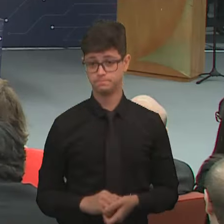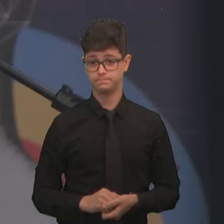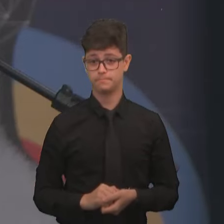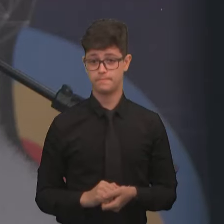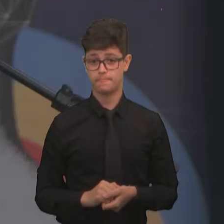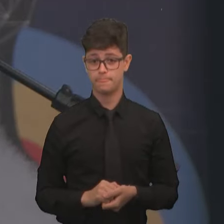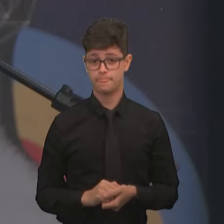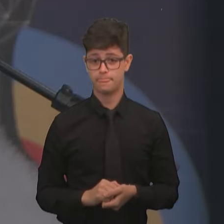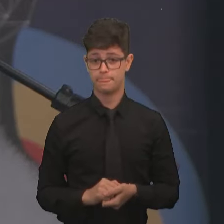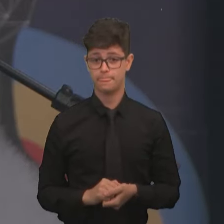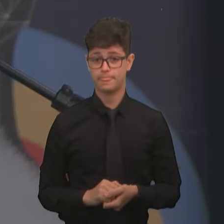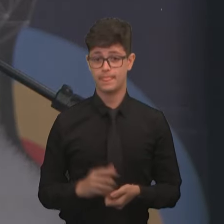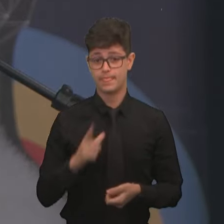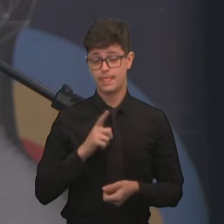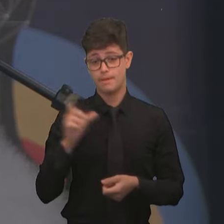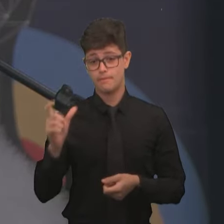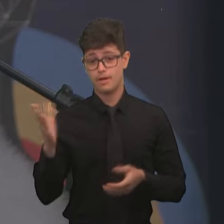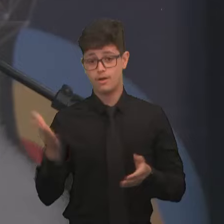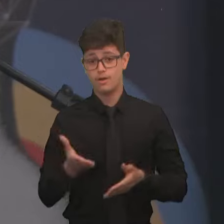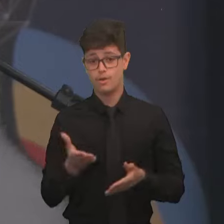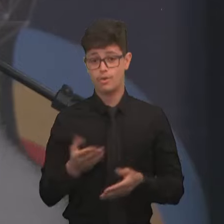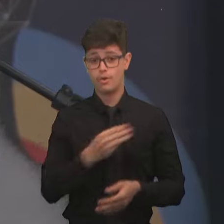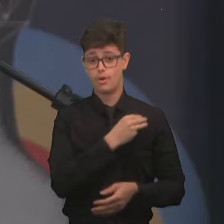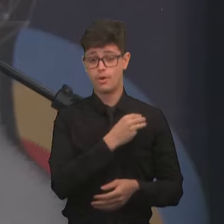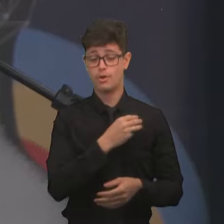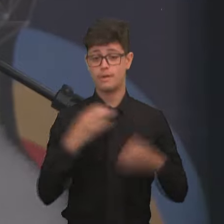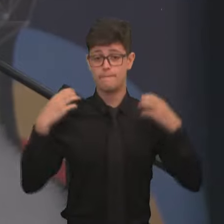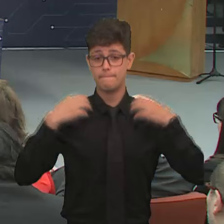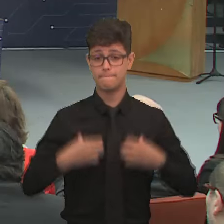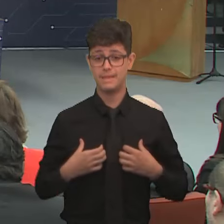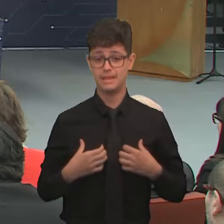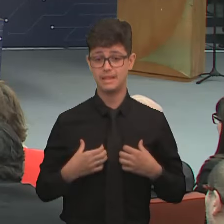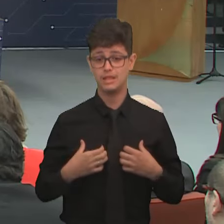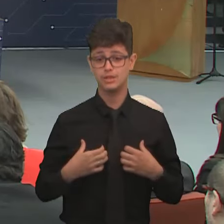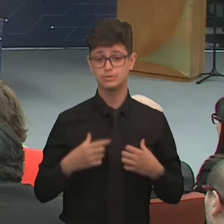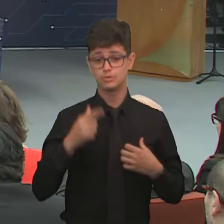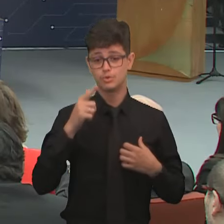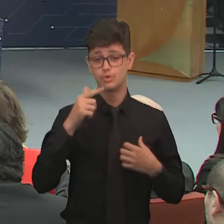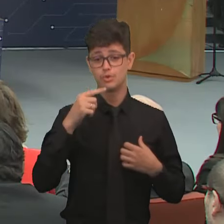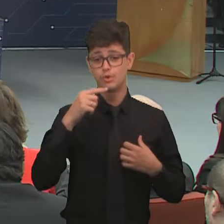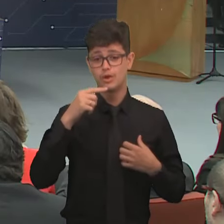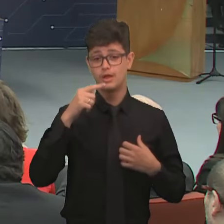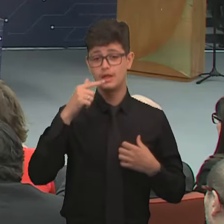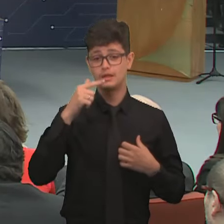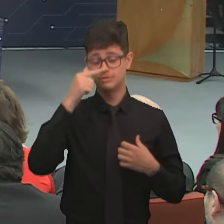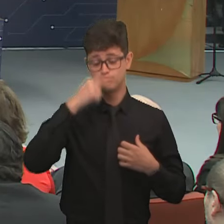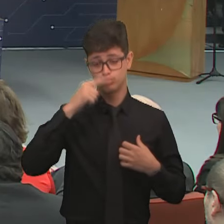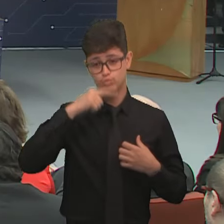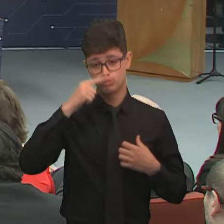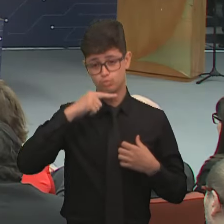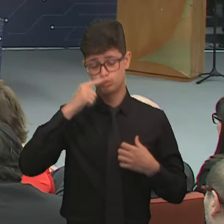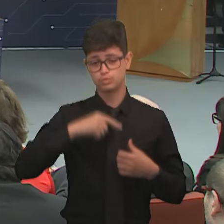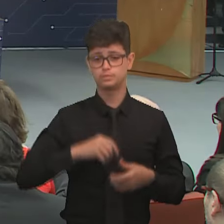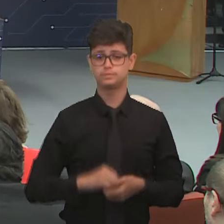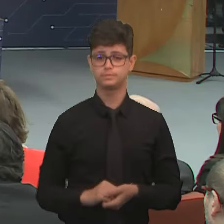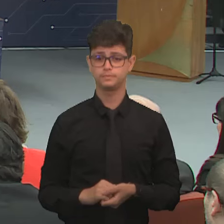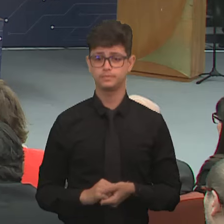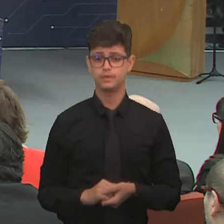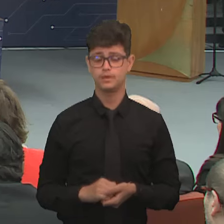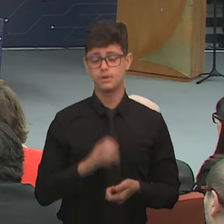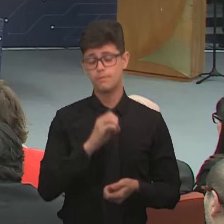favor, ahora. En este momento tiene la palabra señor ministro Gilmar Mendes. Buenos días